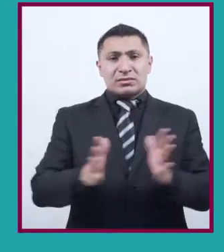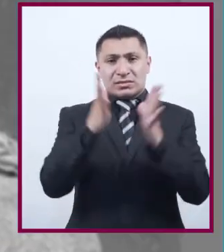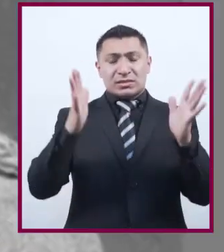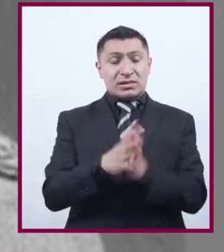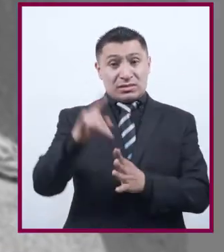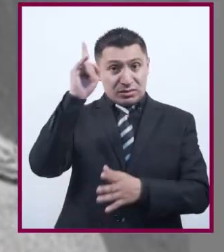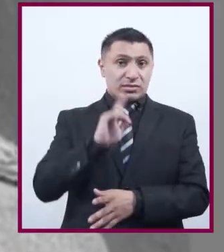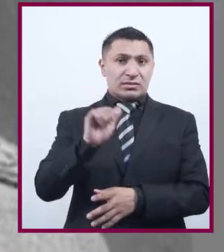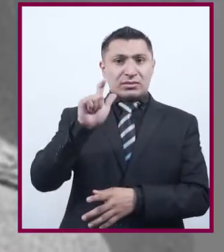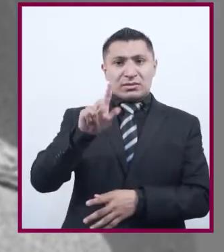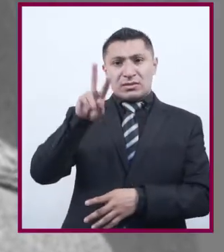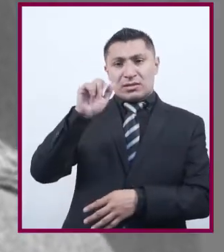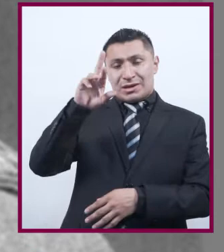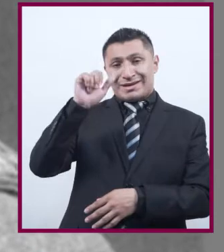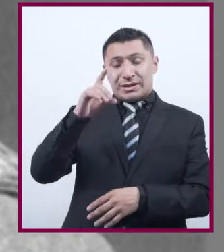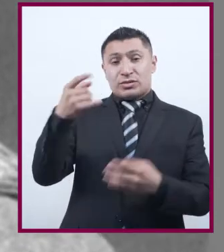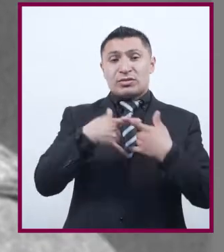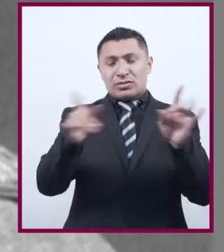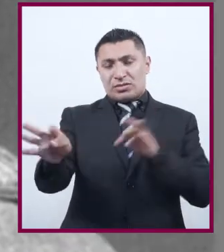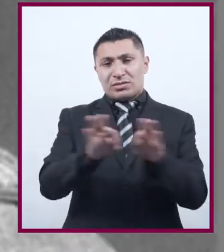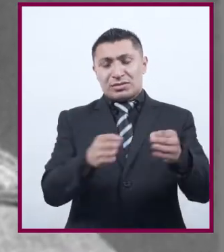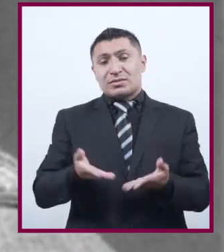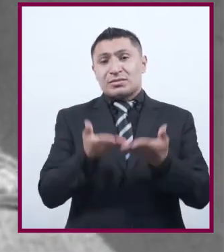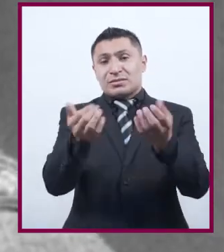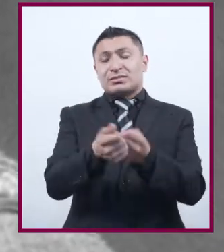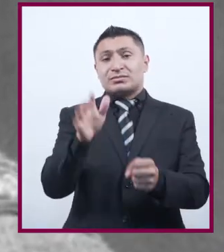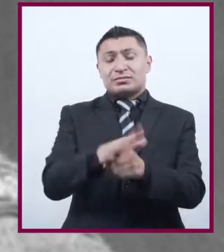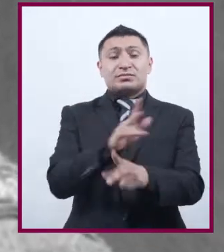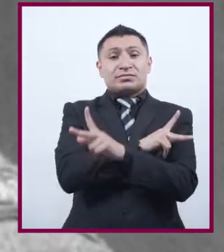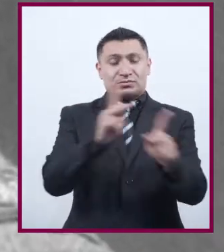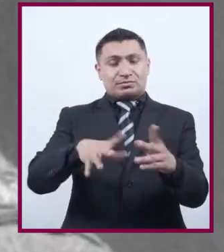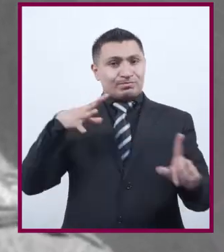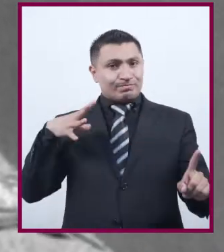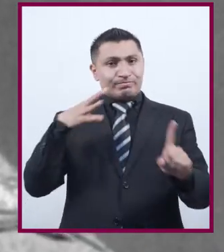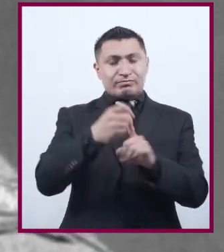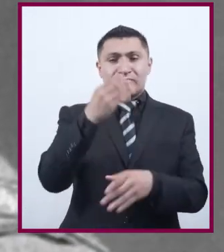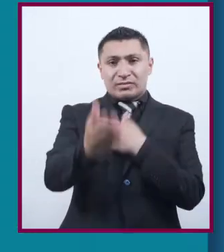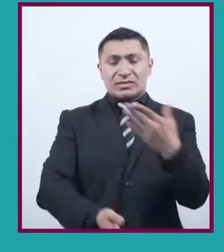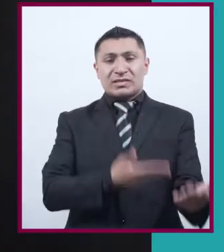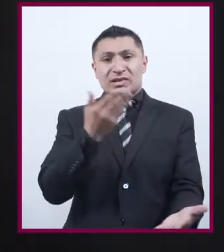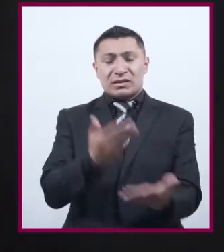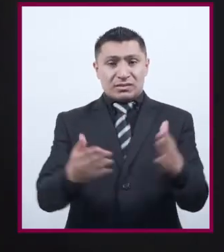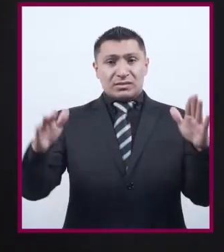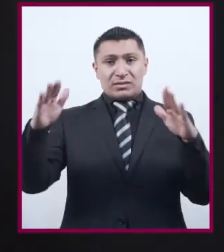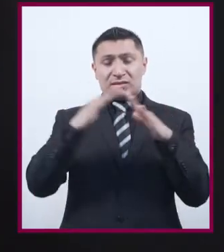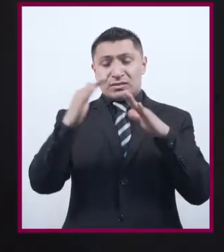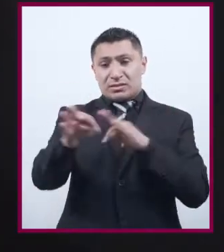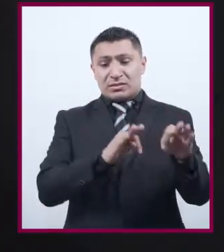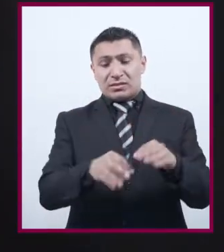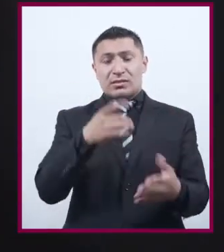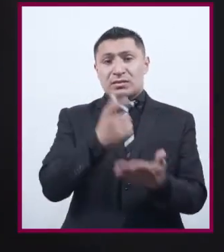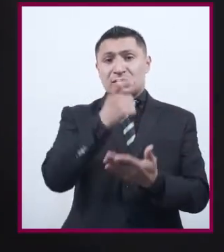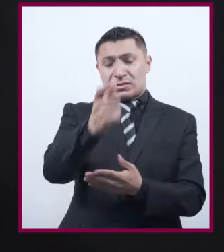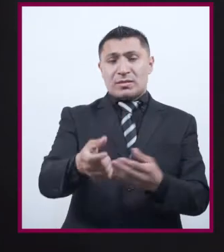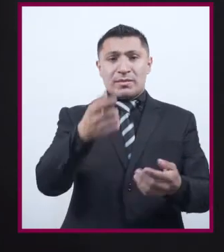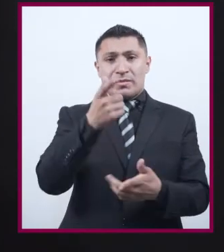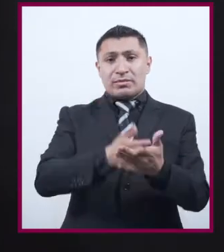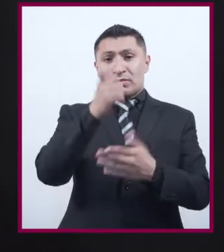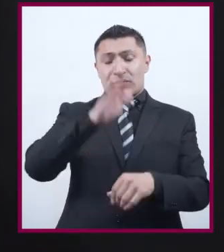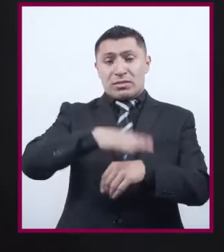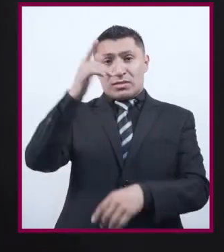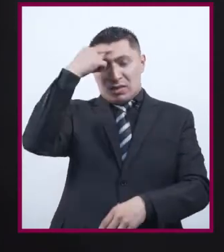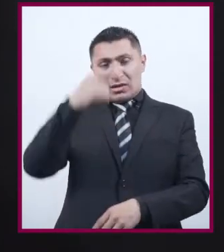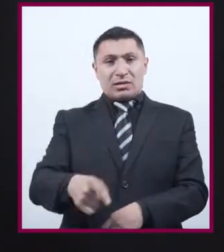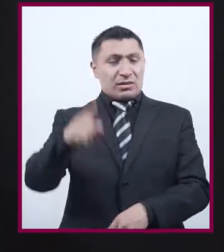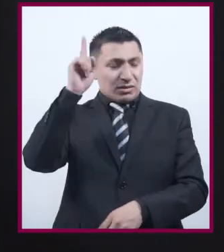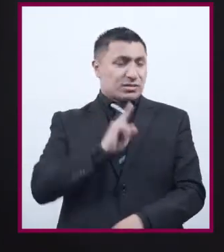mujeres. Alvarado abrió empleos para ellas en la administración pública, logró que el servicio doméstico fuera remunerado, amplió los presupuestos